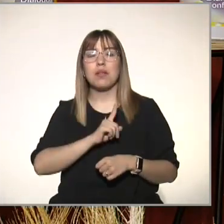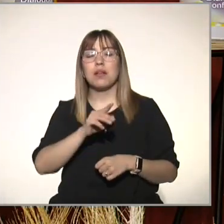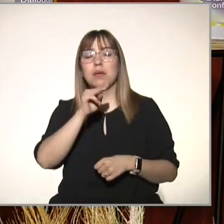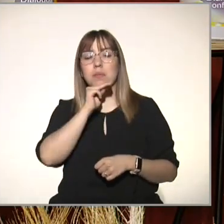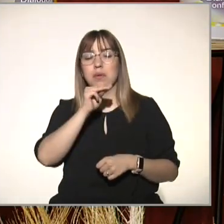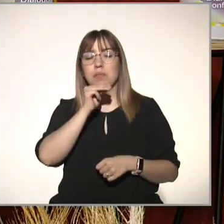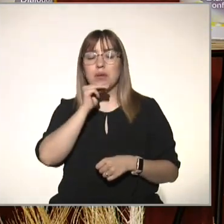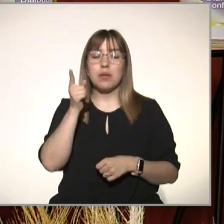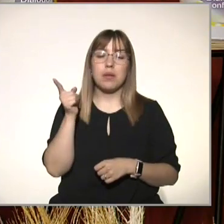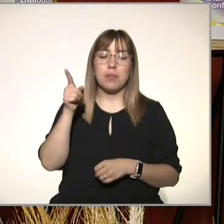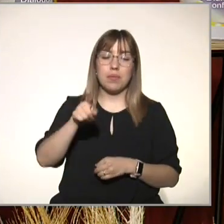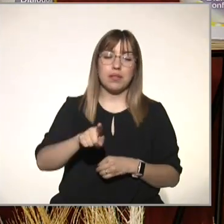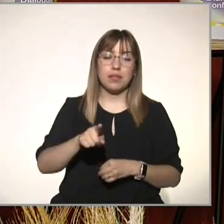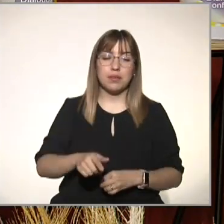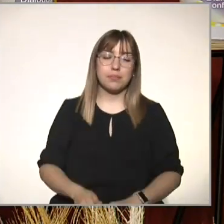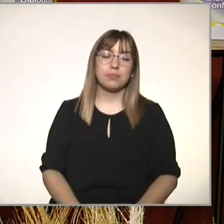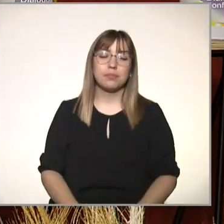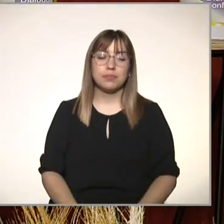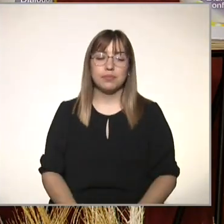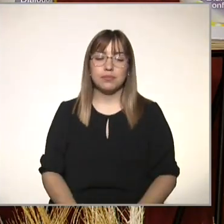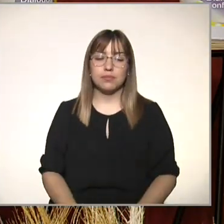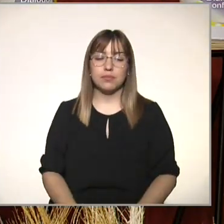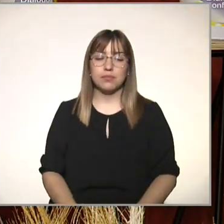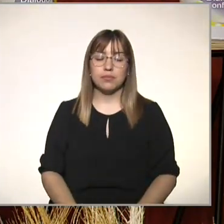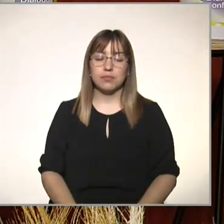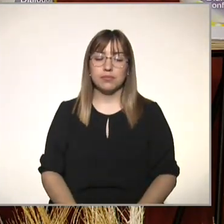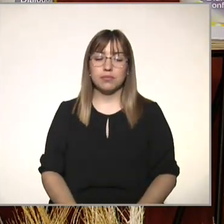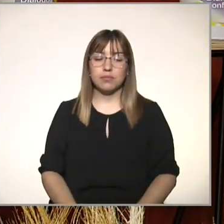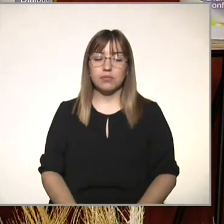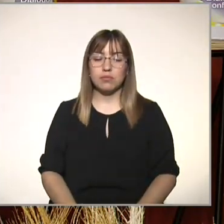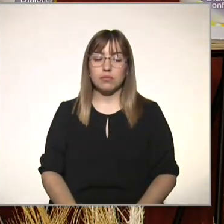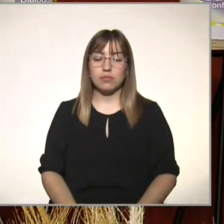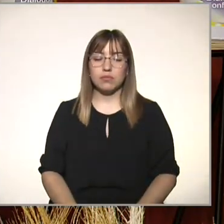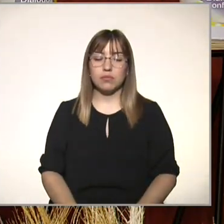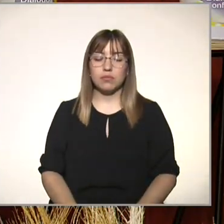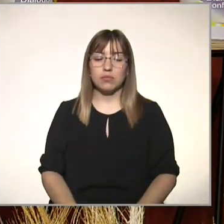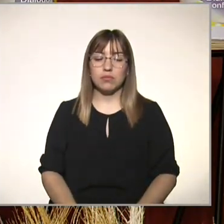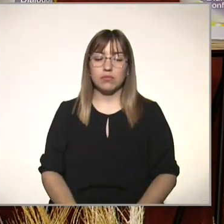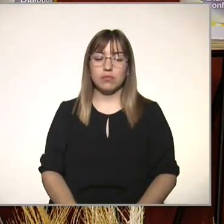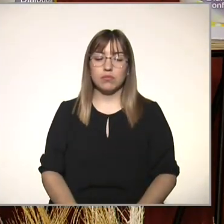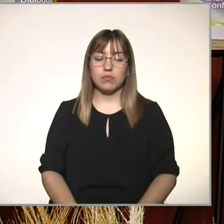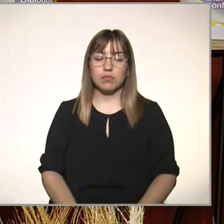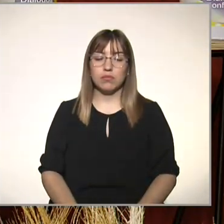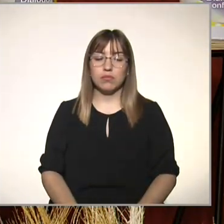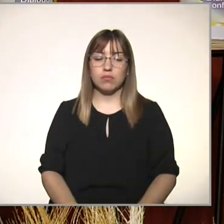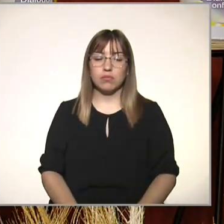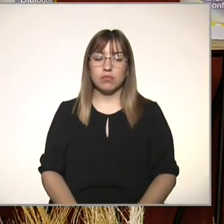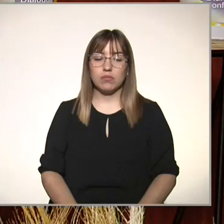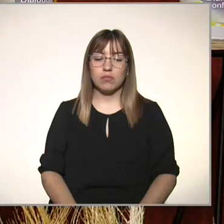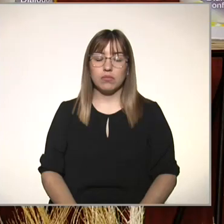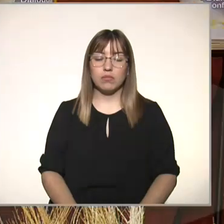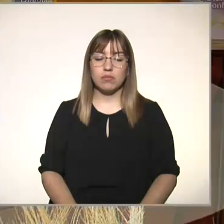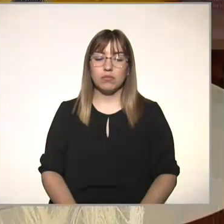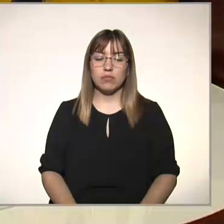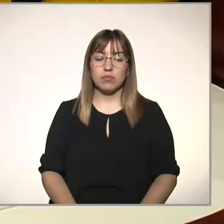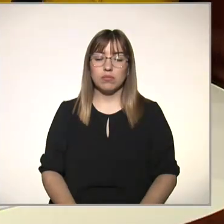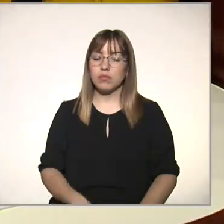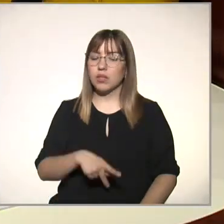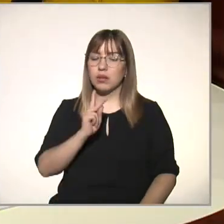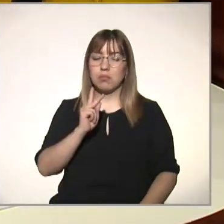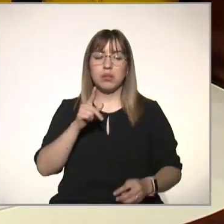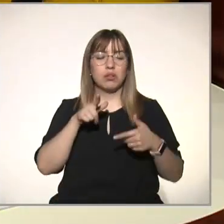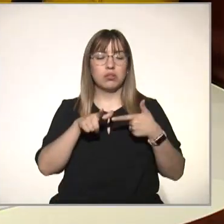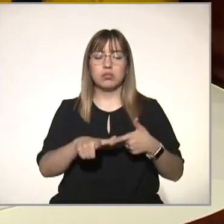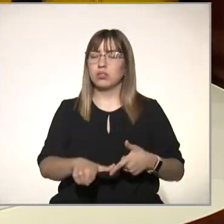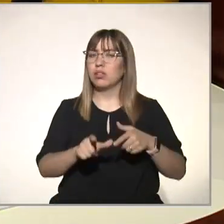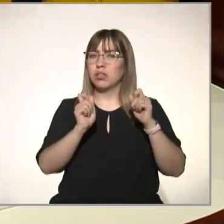mamá decía, mandaba. Pero realmente eso sigue siendo el mismo patrón